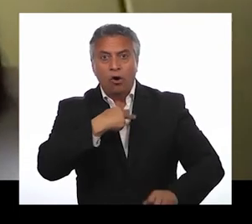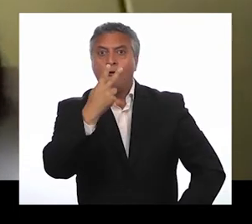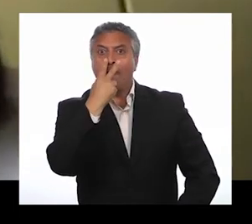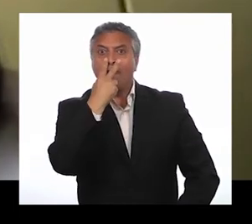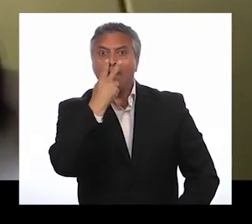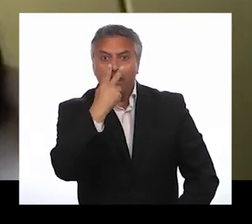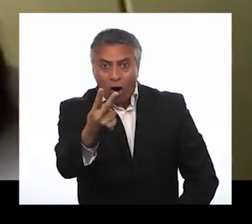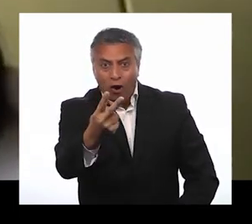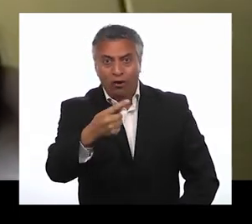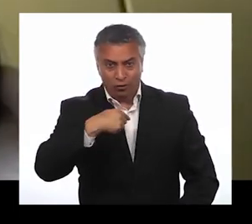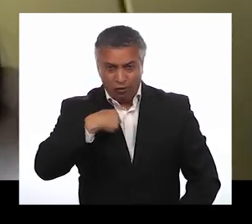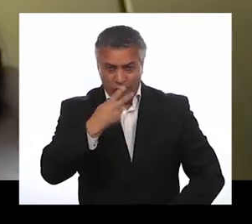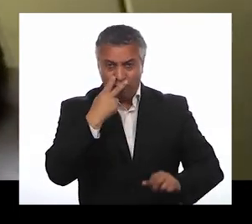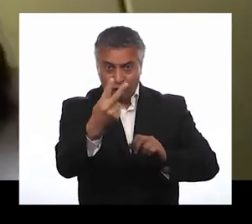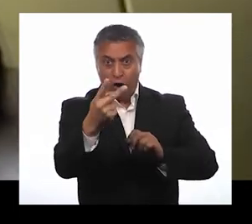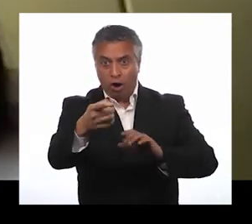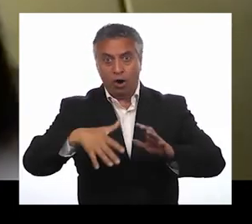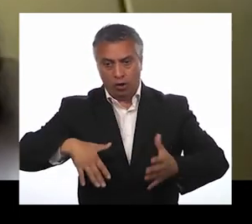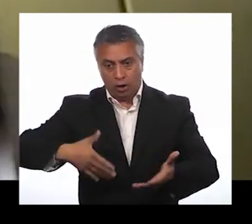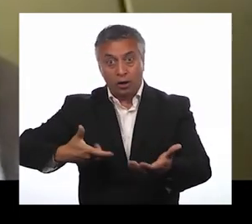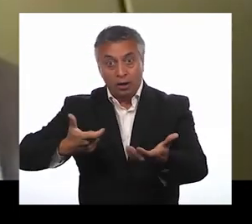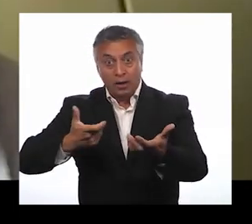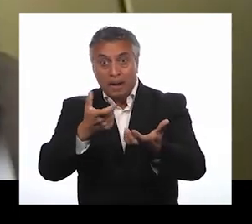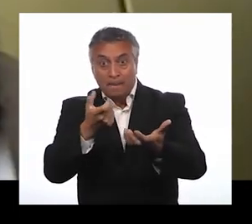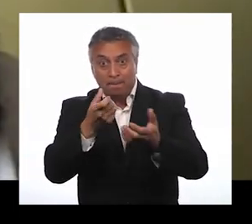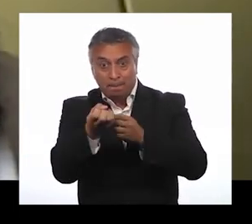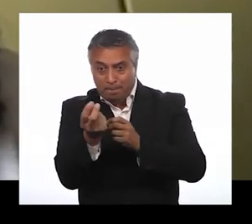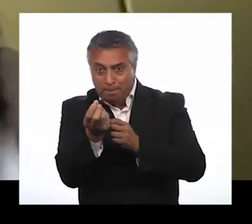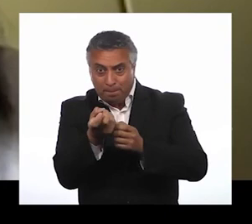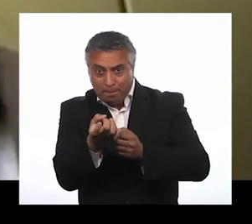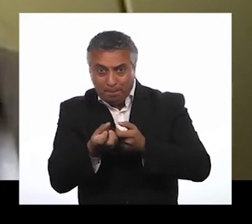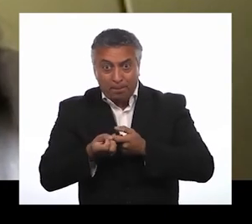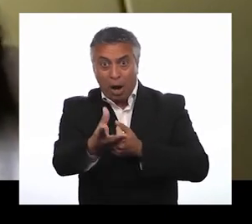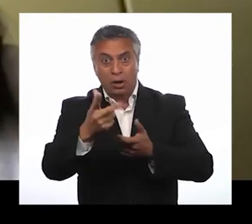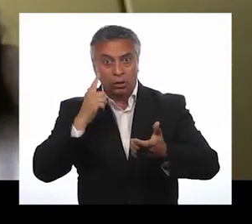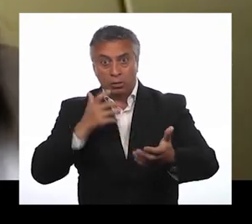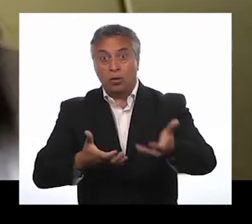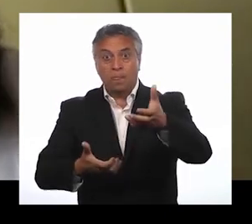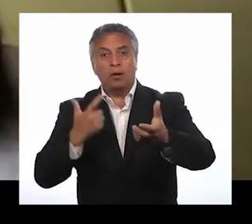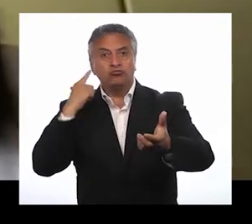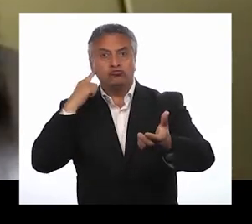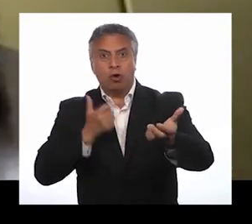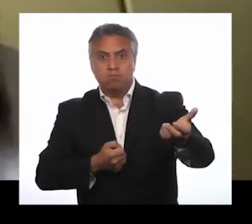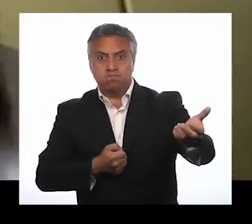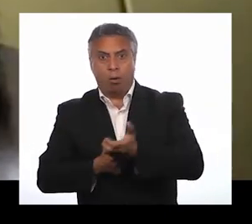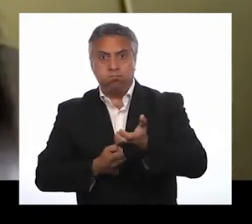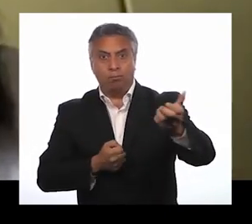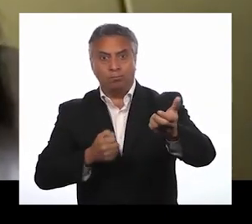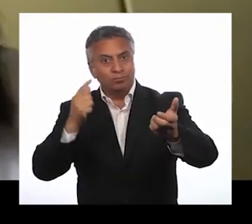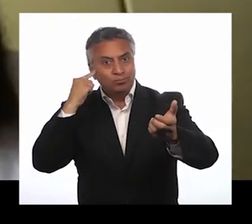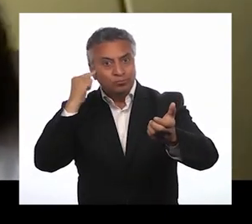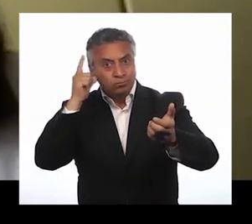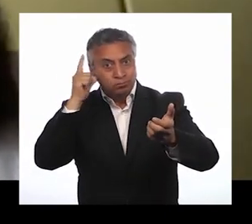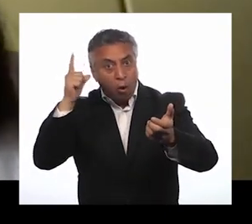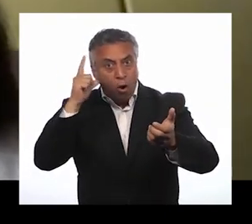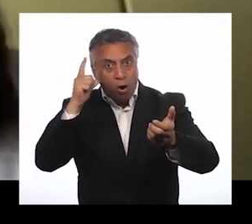vi levantando como el arma de perdigones, escuché como la cargaba y me di vuelta.